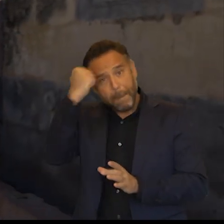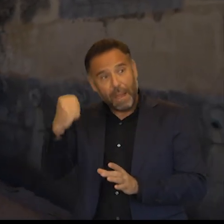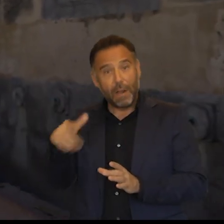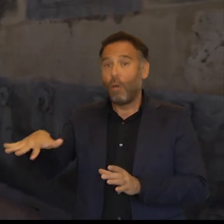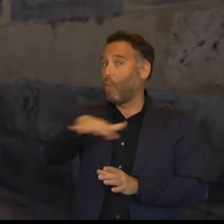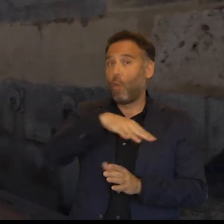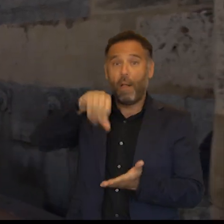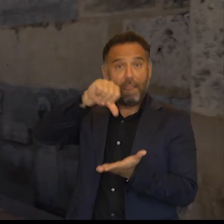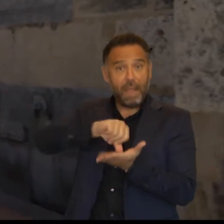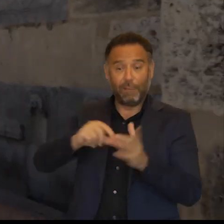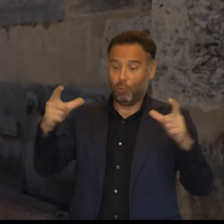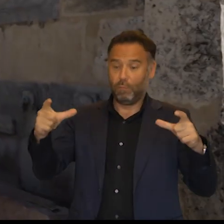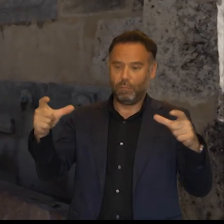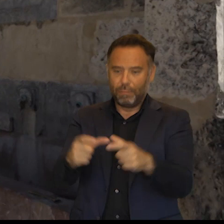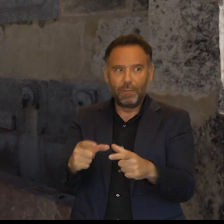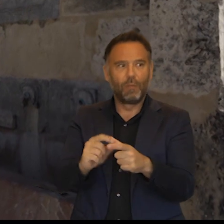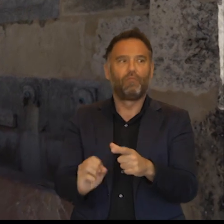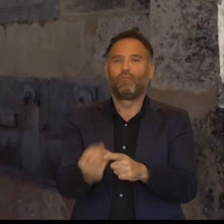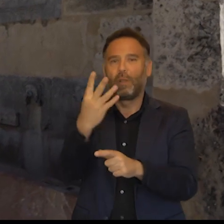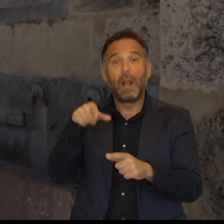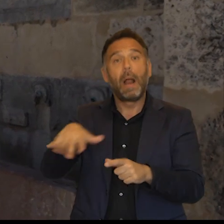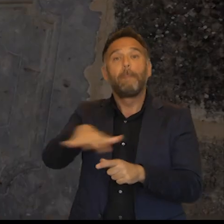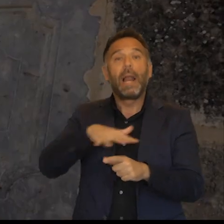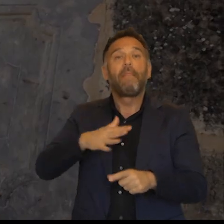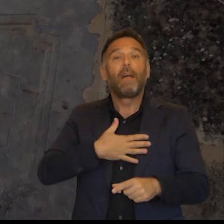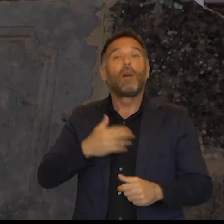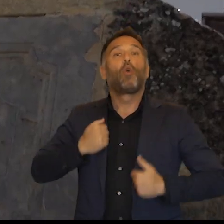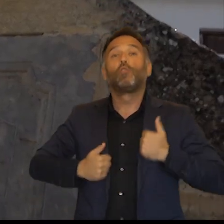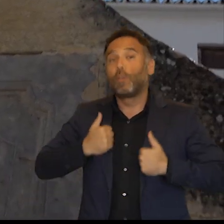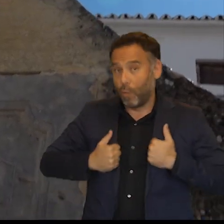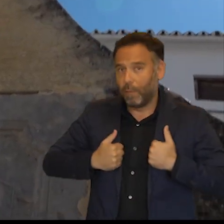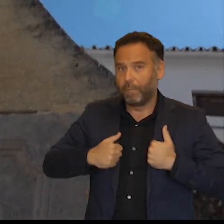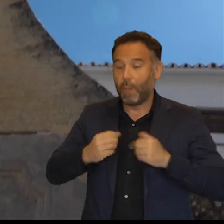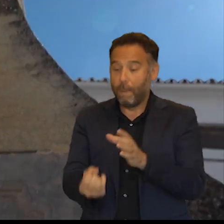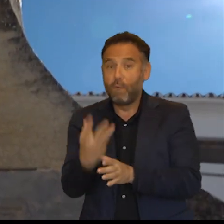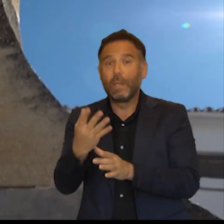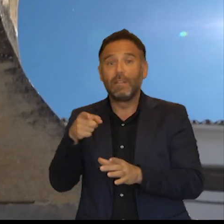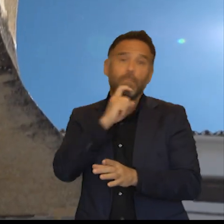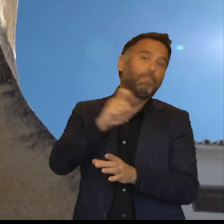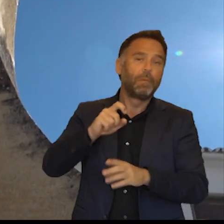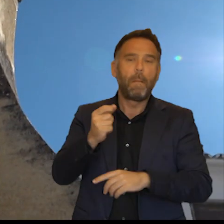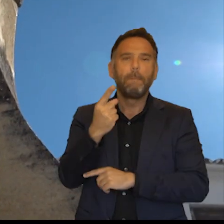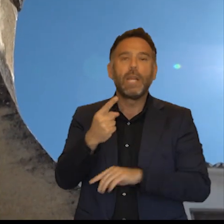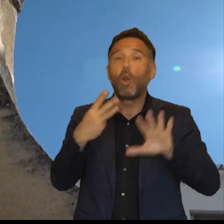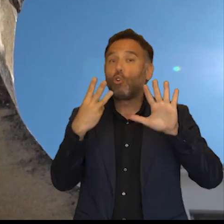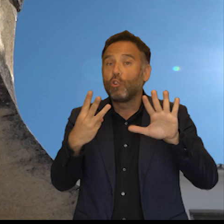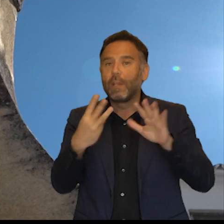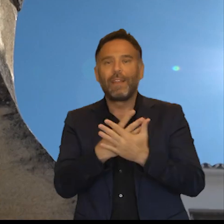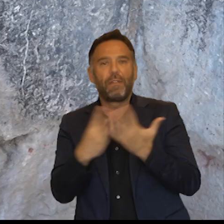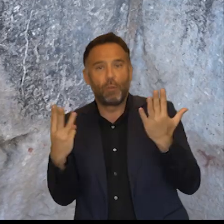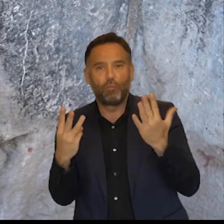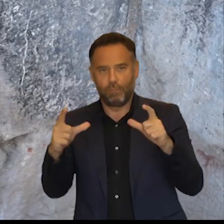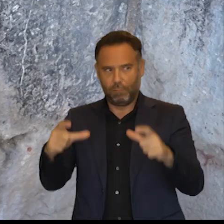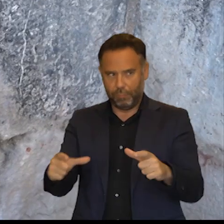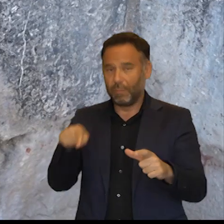en el centro de Fuente Piedra, en la Plaza de la Constitución. La fuente data del año 1818 y se